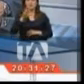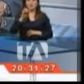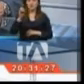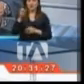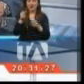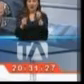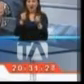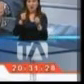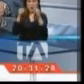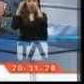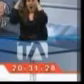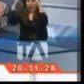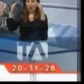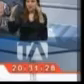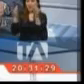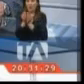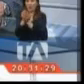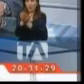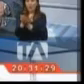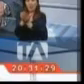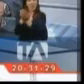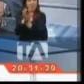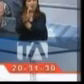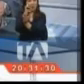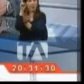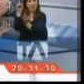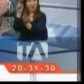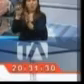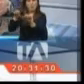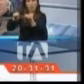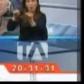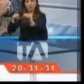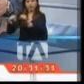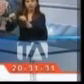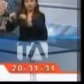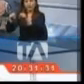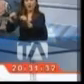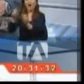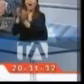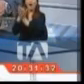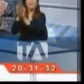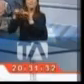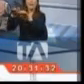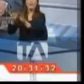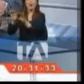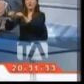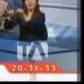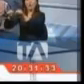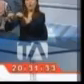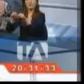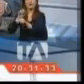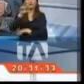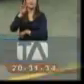vehículos, mansiones, yates, motos terrestres y acuáticas, cuyo costo asciende a 37 millones de